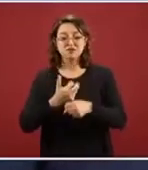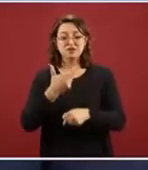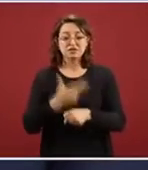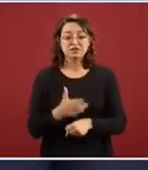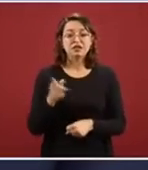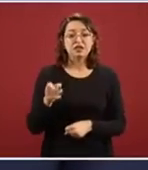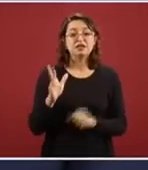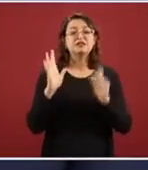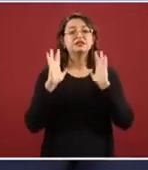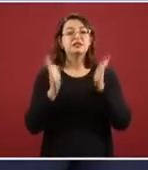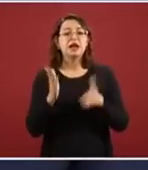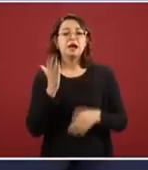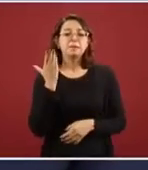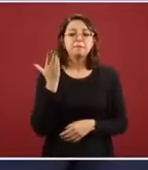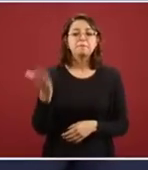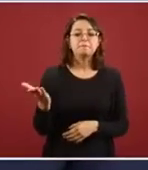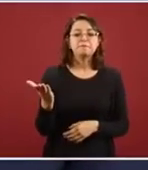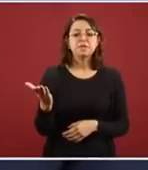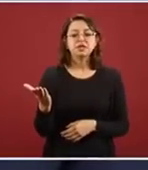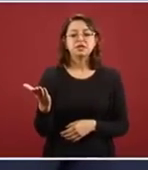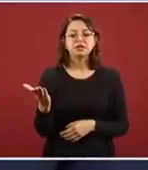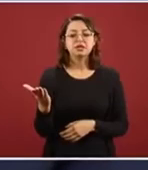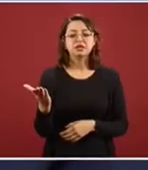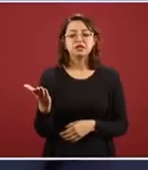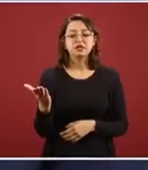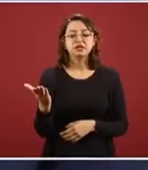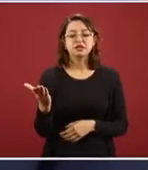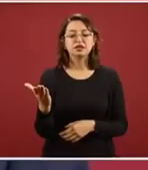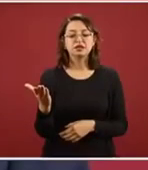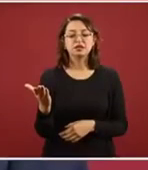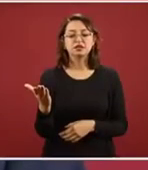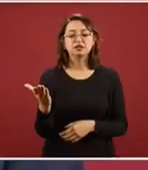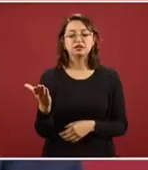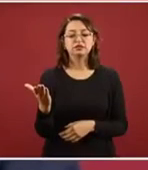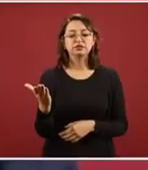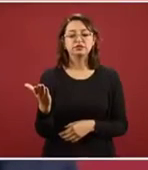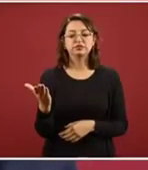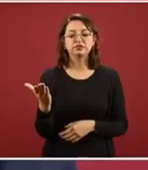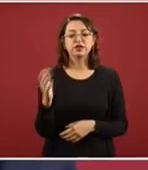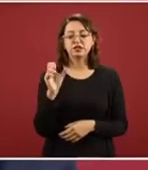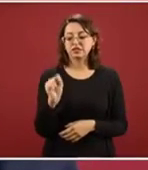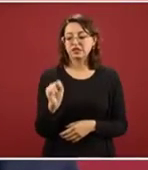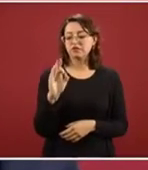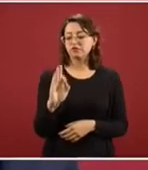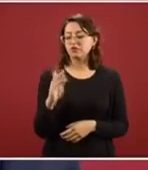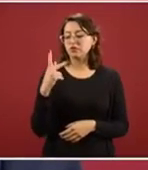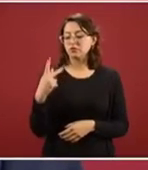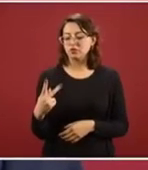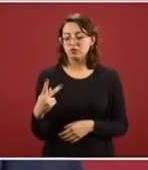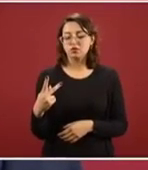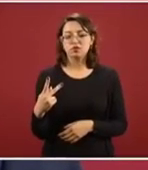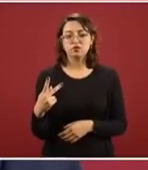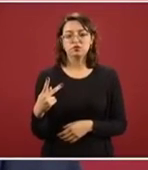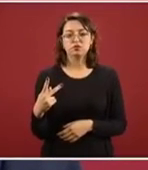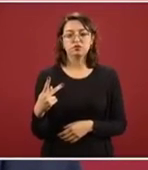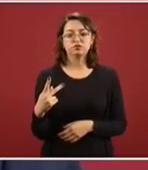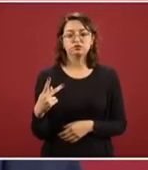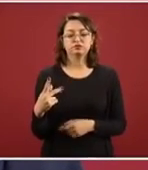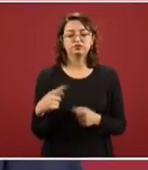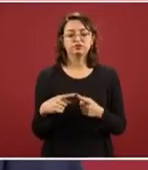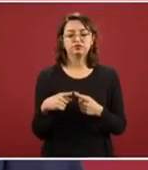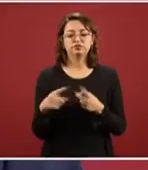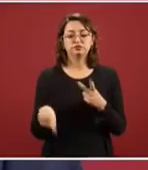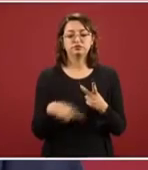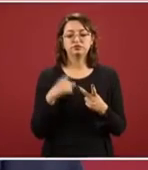pidió a la Secretaría de la Función Pública y a